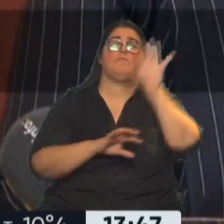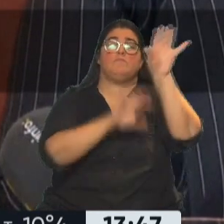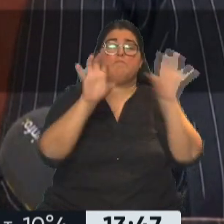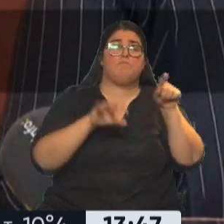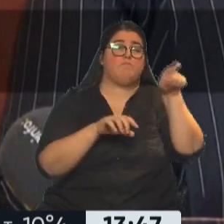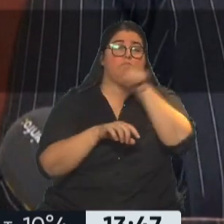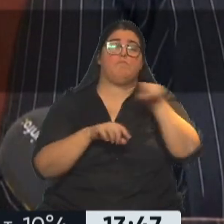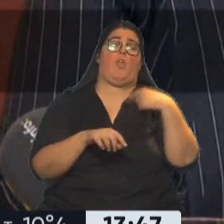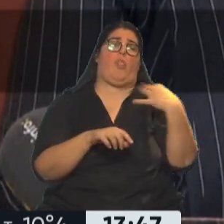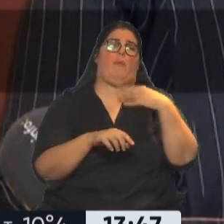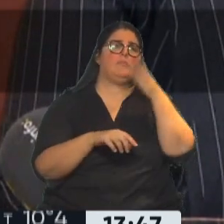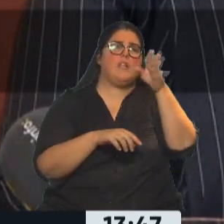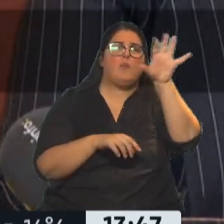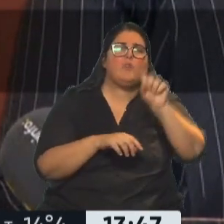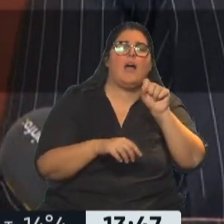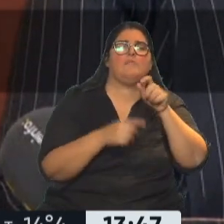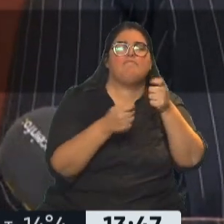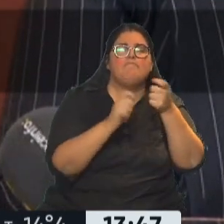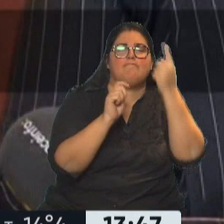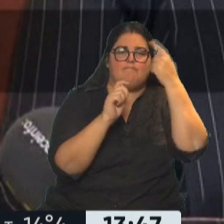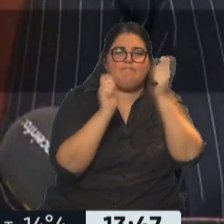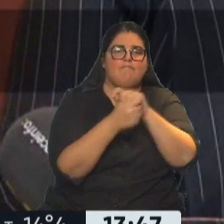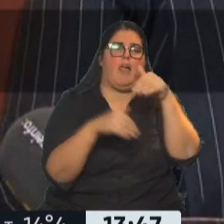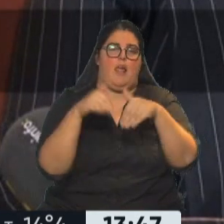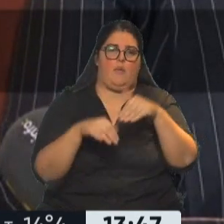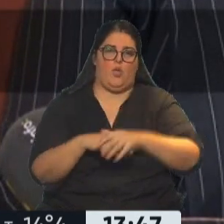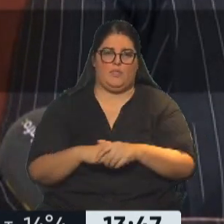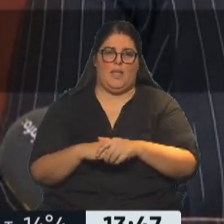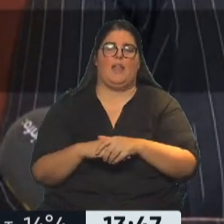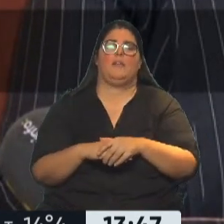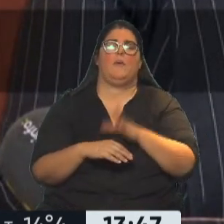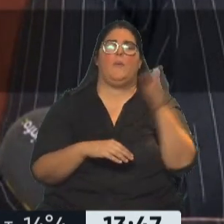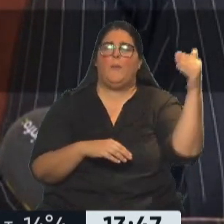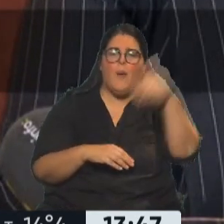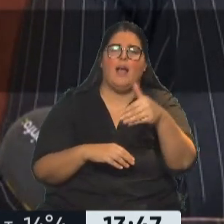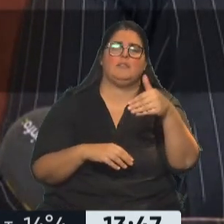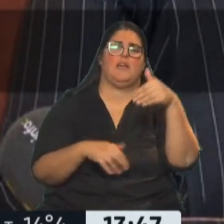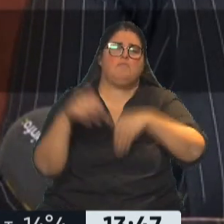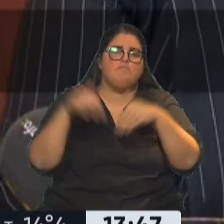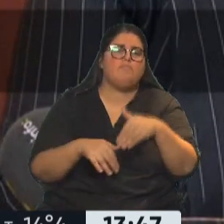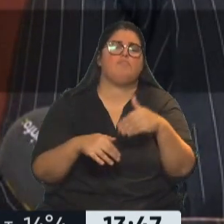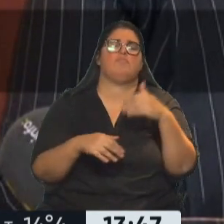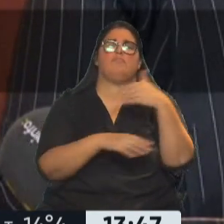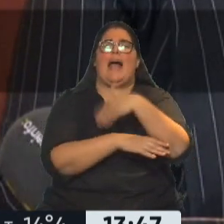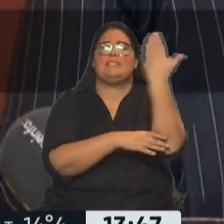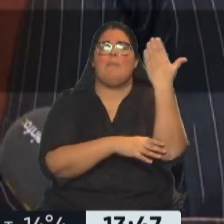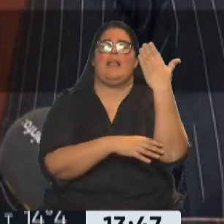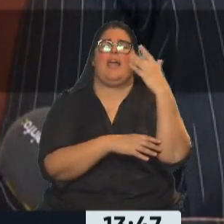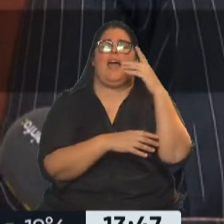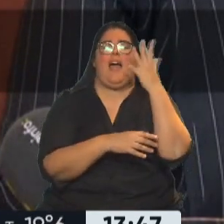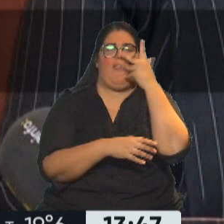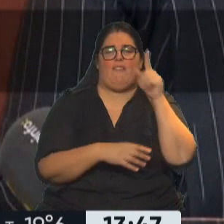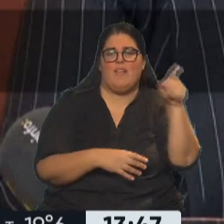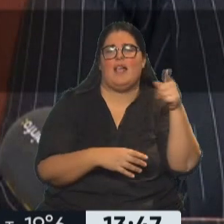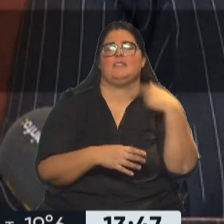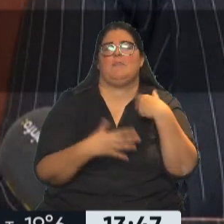on a besoin de vous pour aller les chercher, pour constituer un groupe puissant à l'Assemblée nationale qui